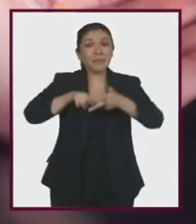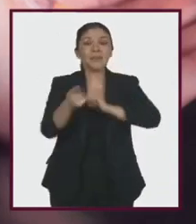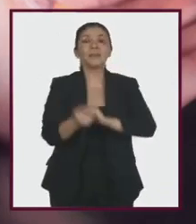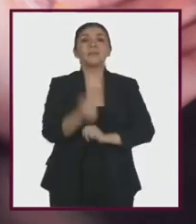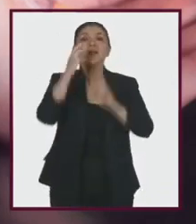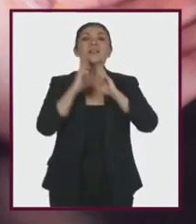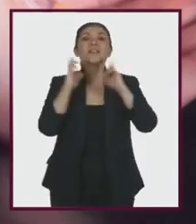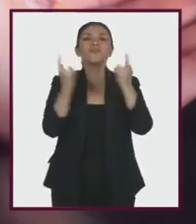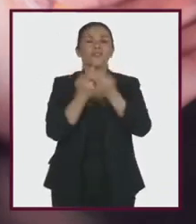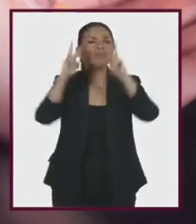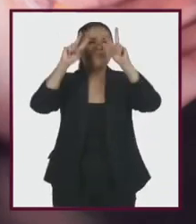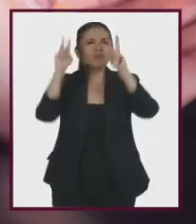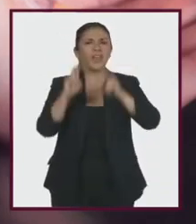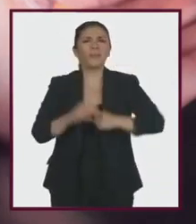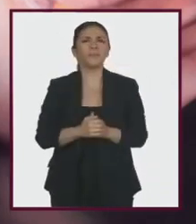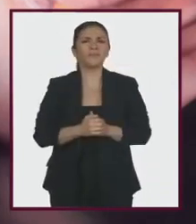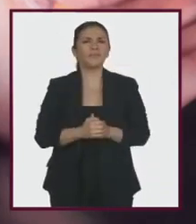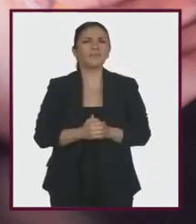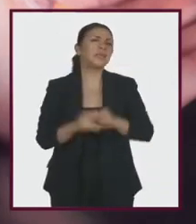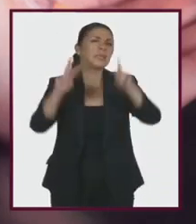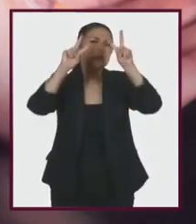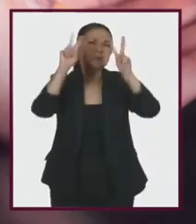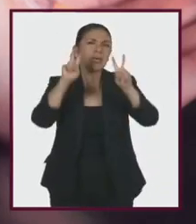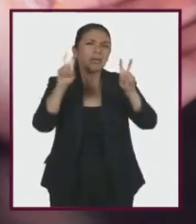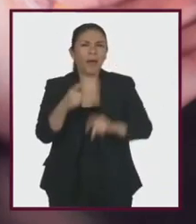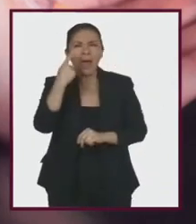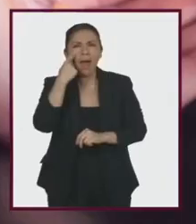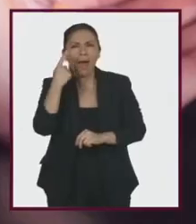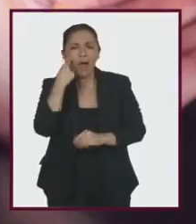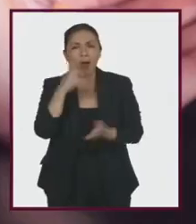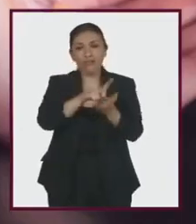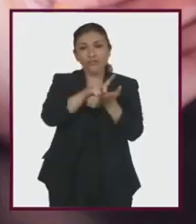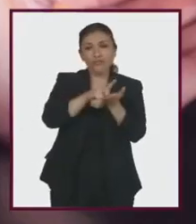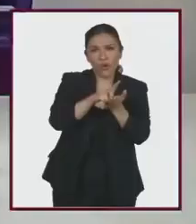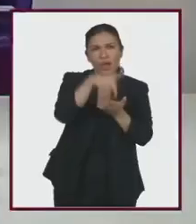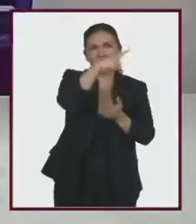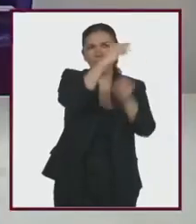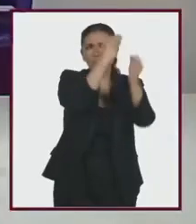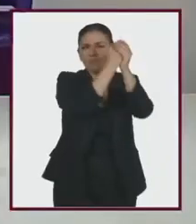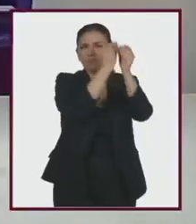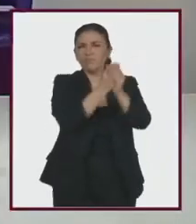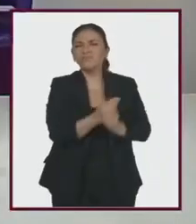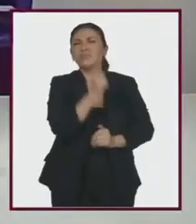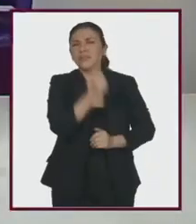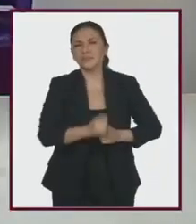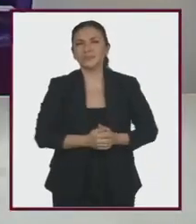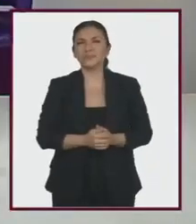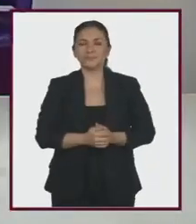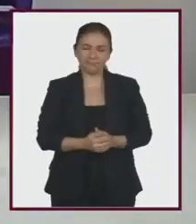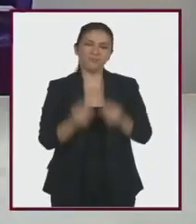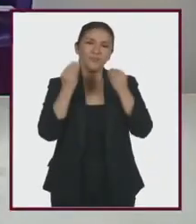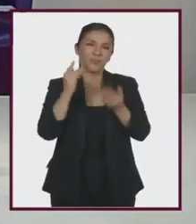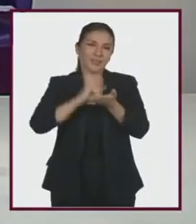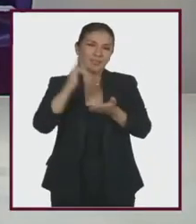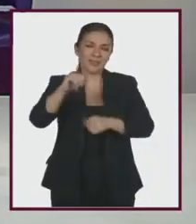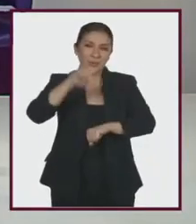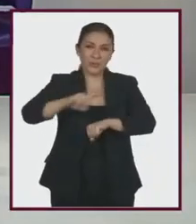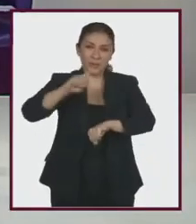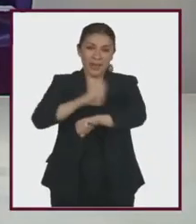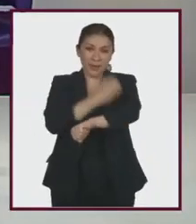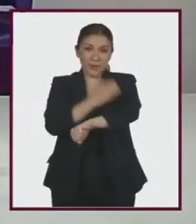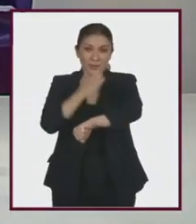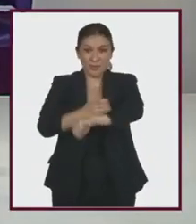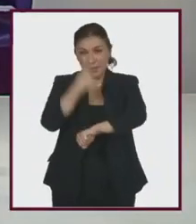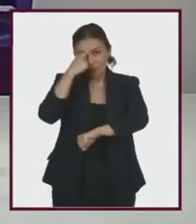sesión con el tema Generalidades, las drogas y su clasificación. Así es que gracias por acompañarnos en